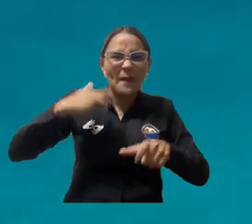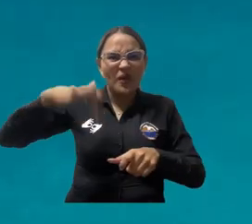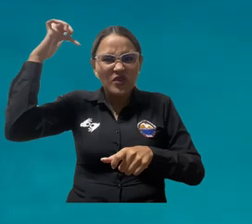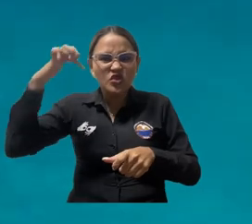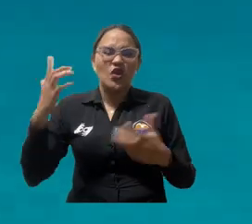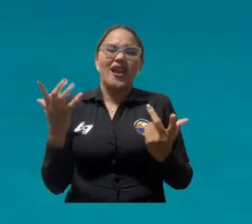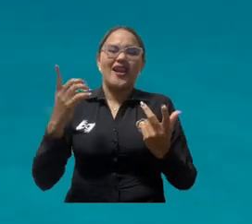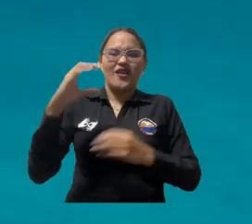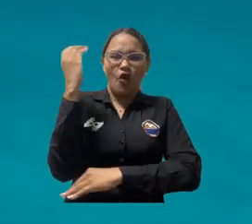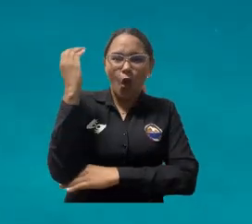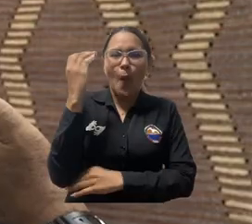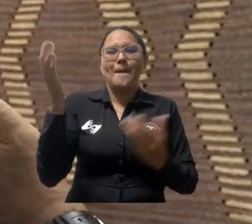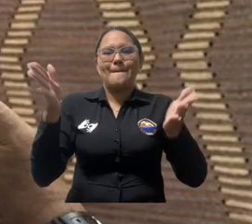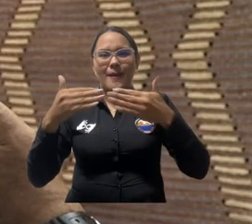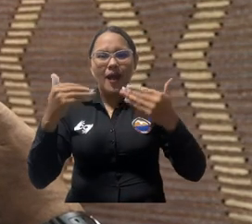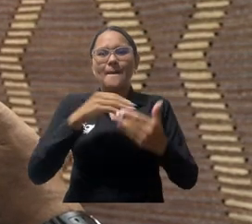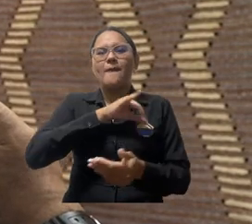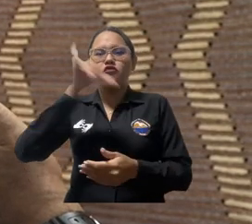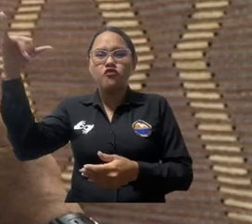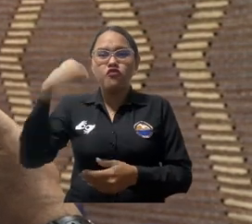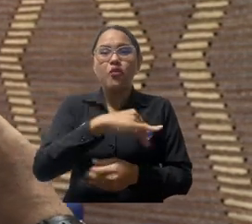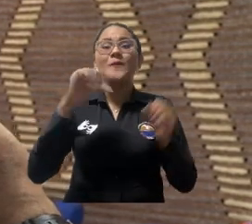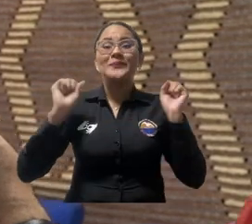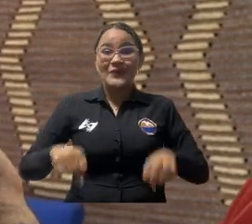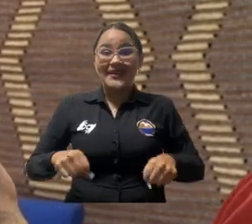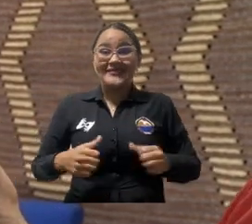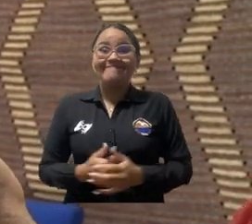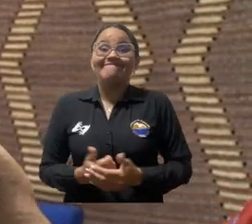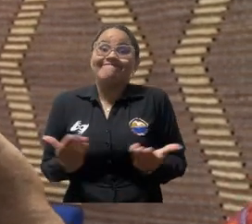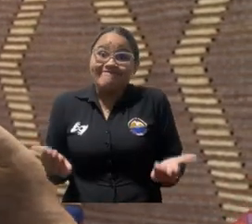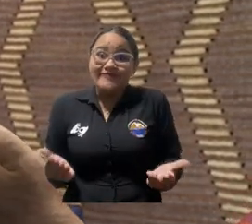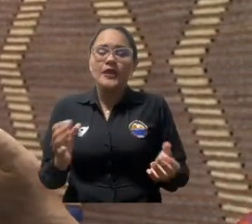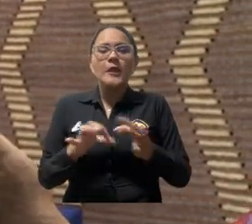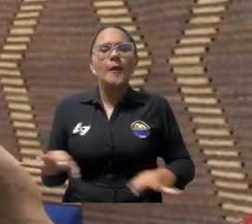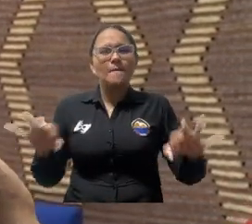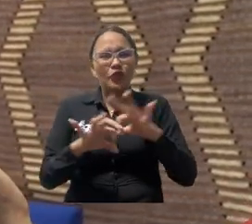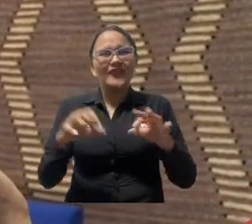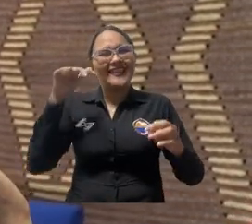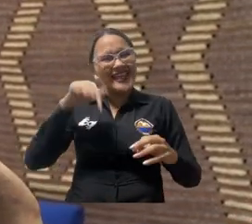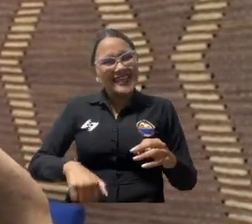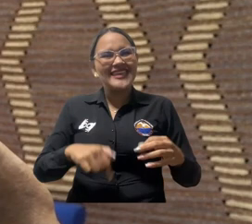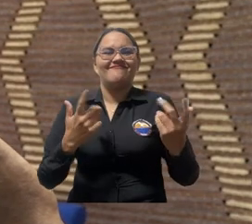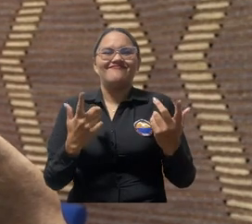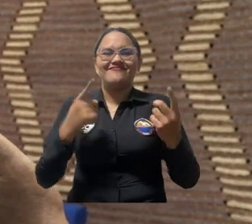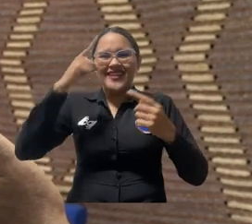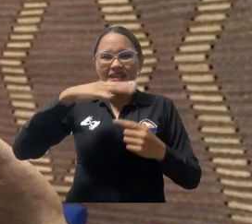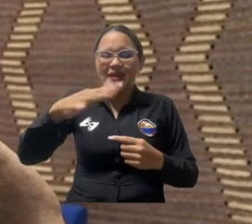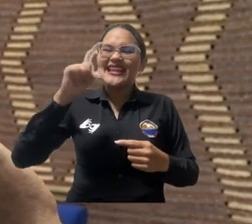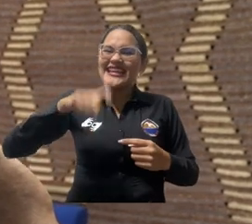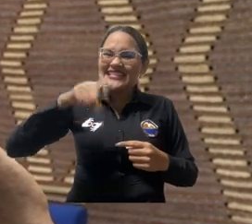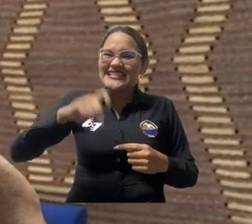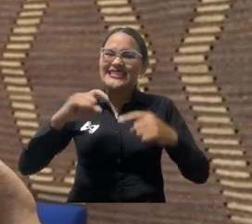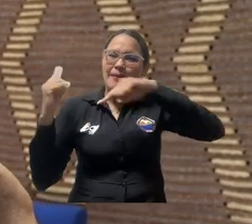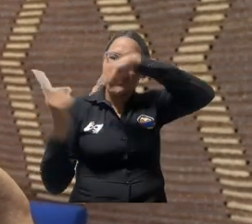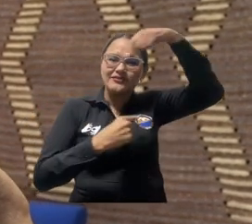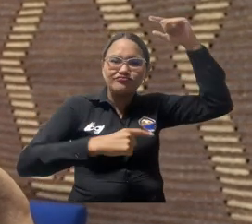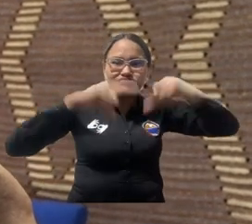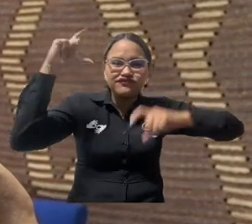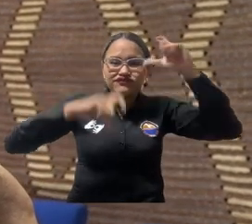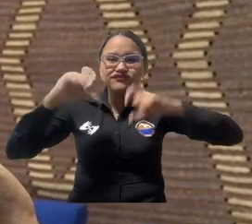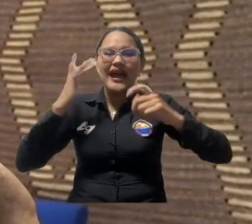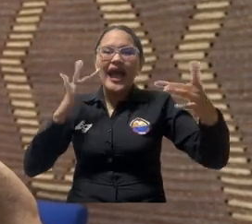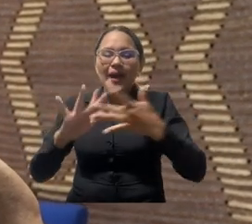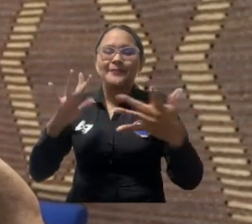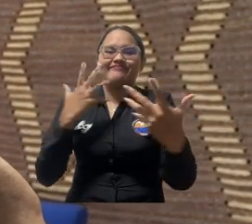y panameños. Santa Marta tiene que trascender, insisto, de ese modelo de turismo masivo en el que estamos contando camas y personas, pero luego no contamos